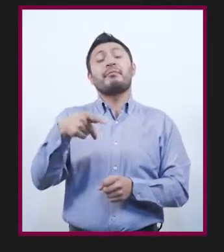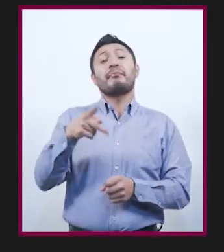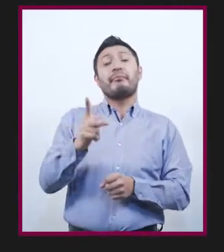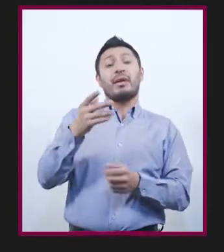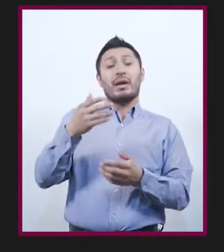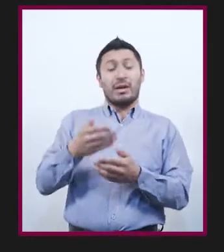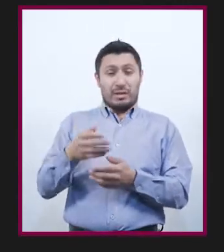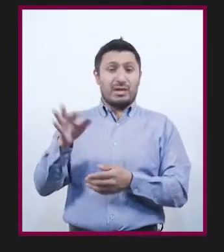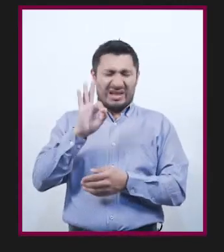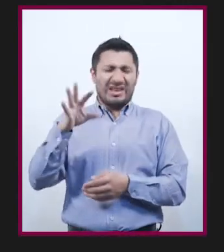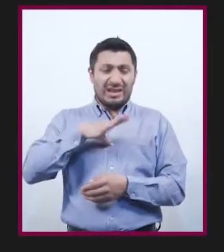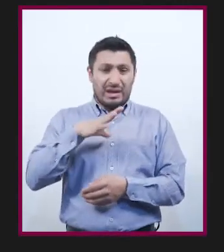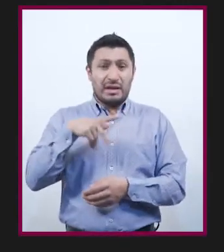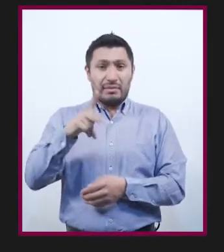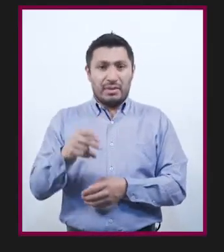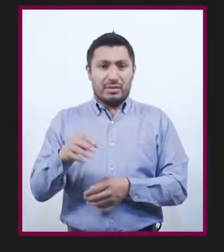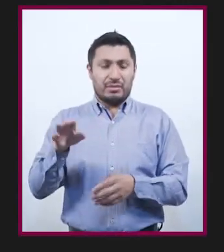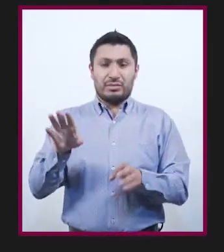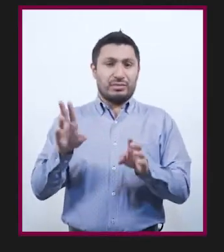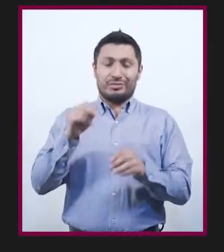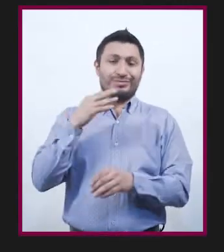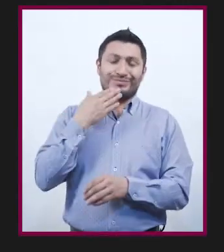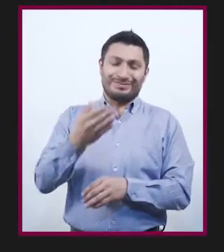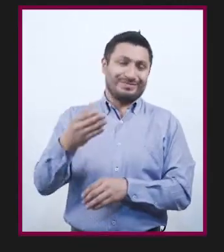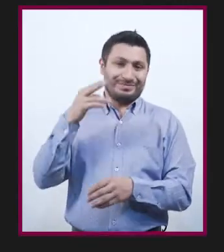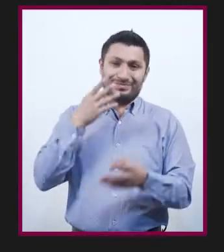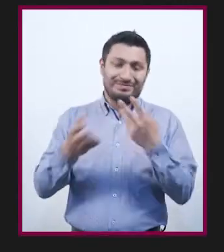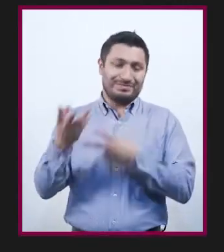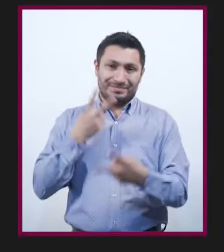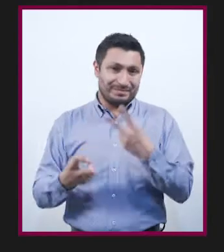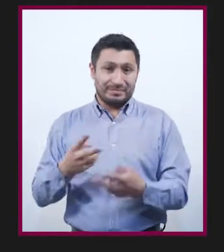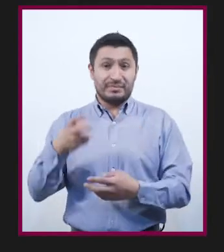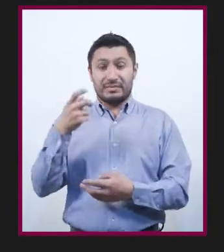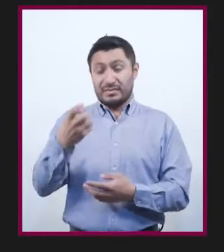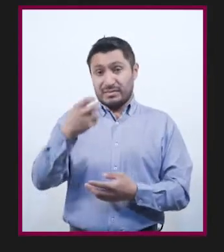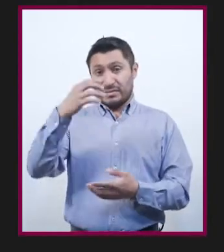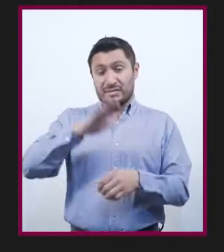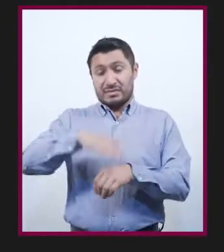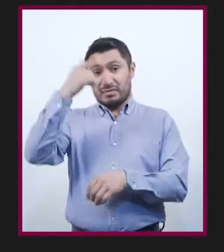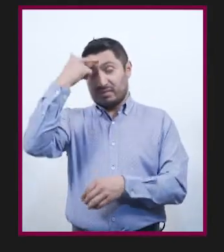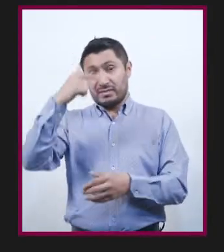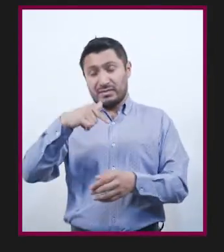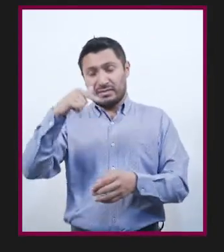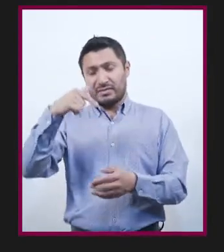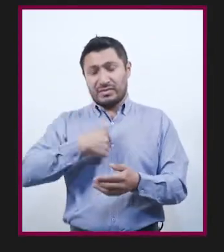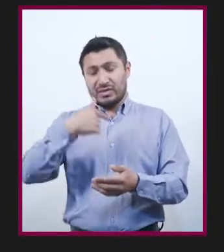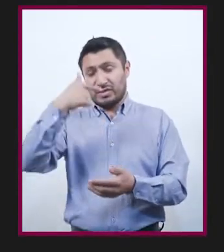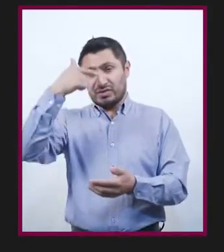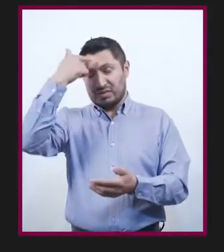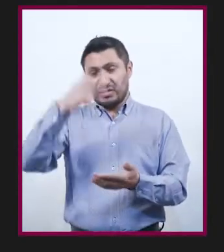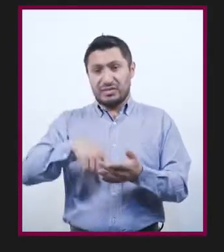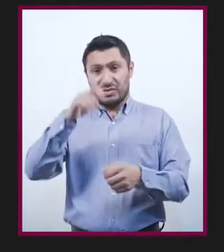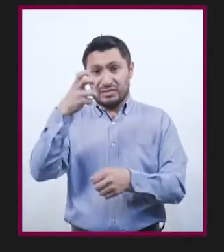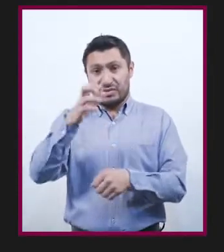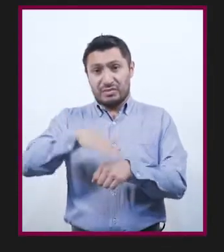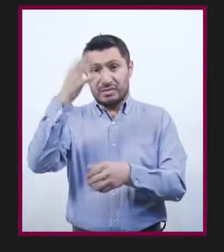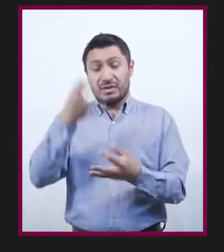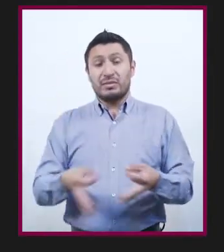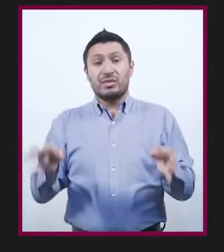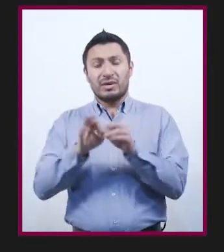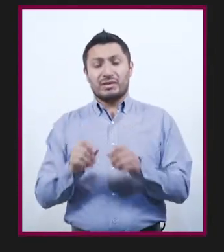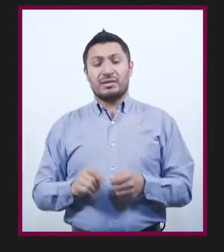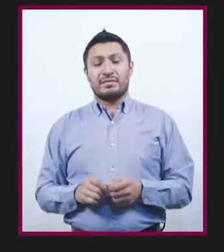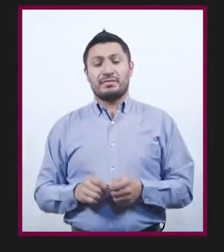y la libertad de expresión yo creo que se elevó, entonces hay actitudes corrosivas